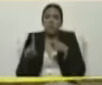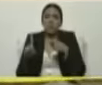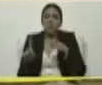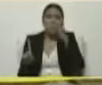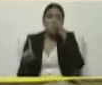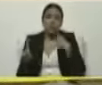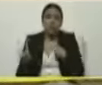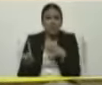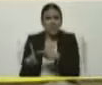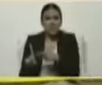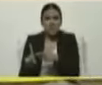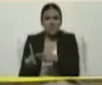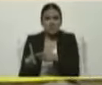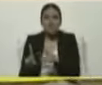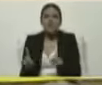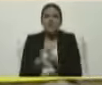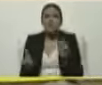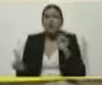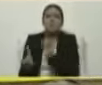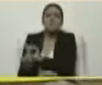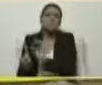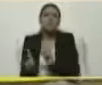Pero no es que me subestiman a mí.